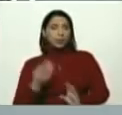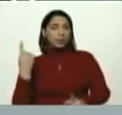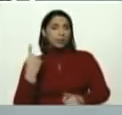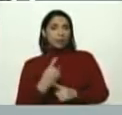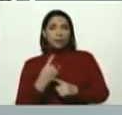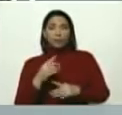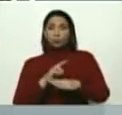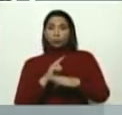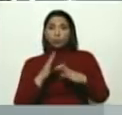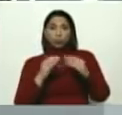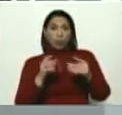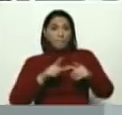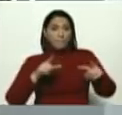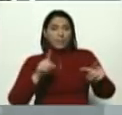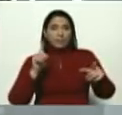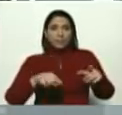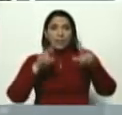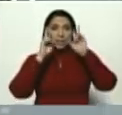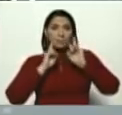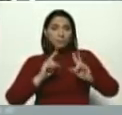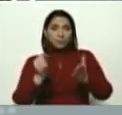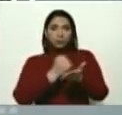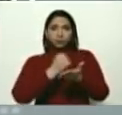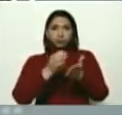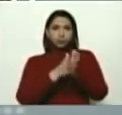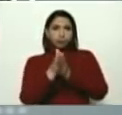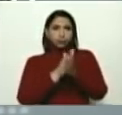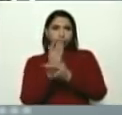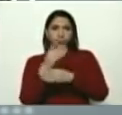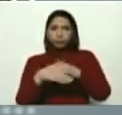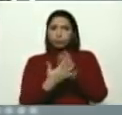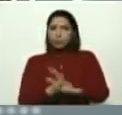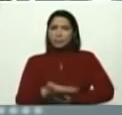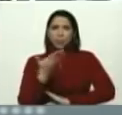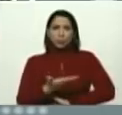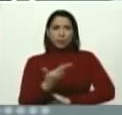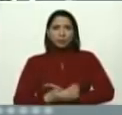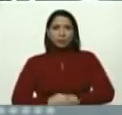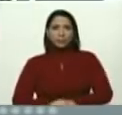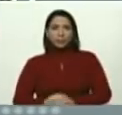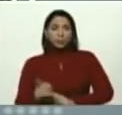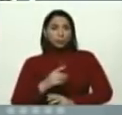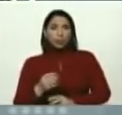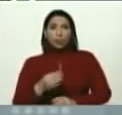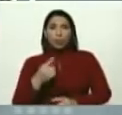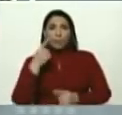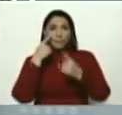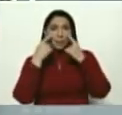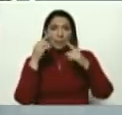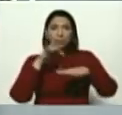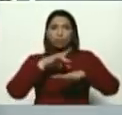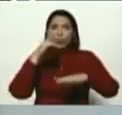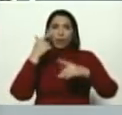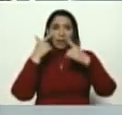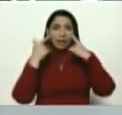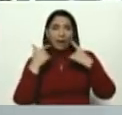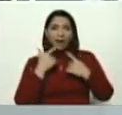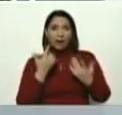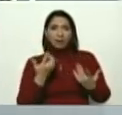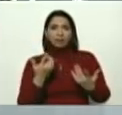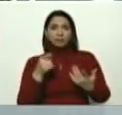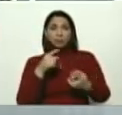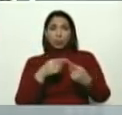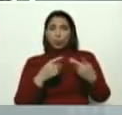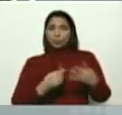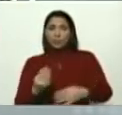espacios, la higiene de las manos. La higiene de las manos es muy correcto. Importante, no llevarse las manos a la cara, eso son de las cosas